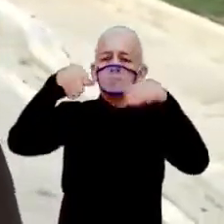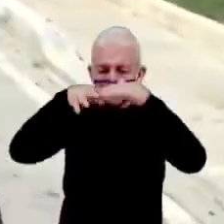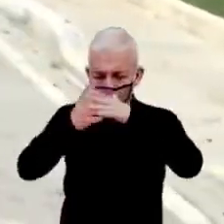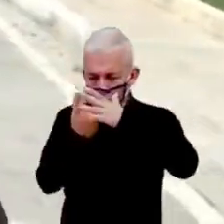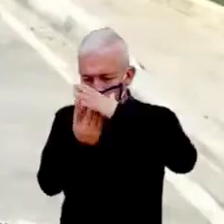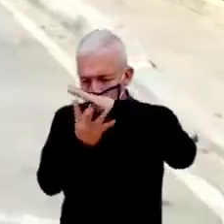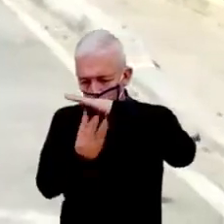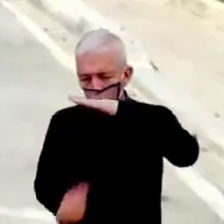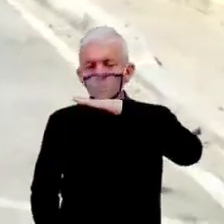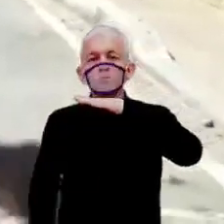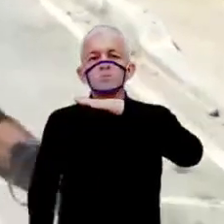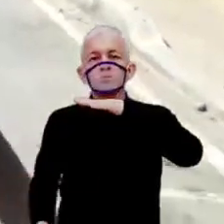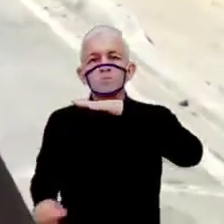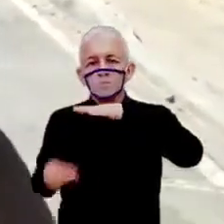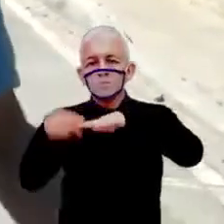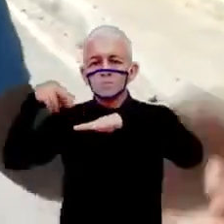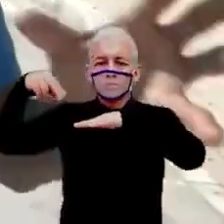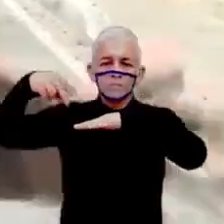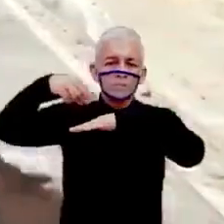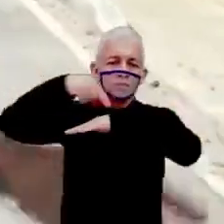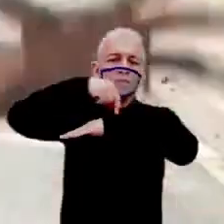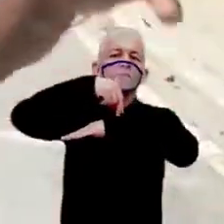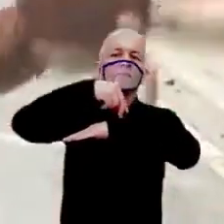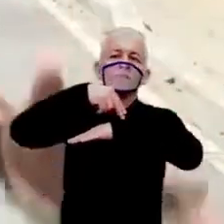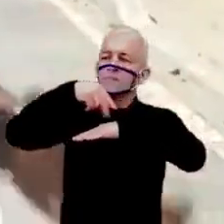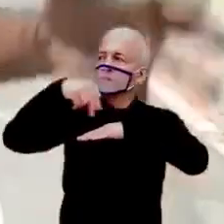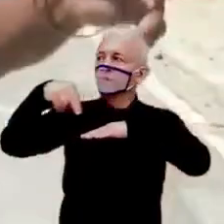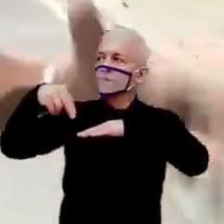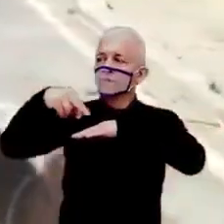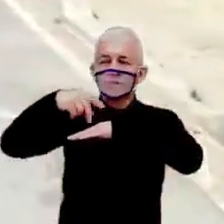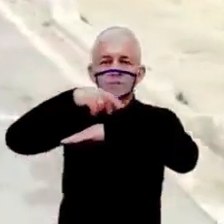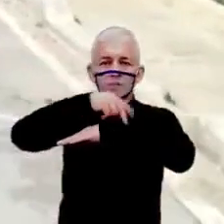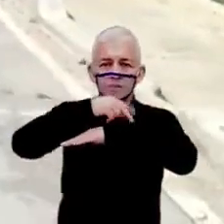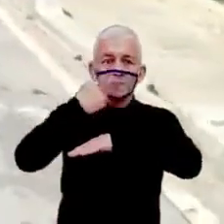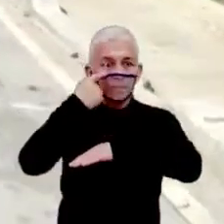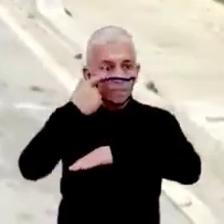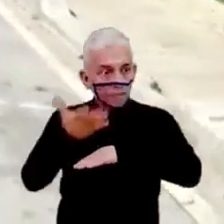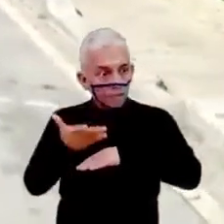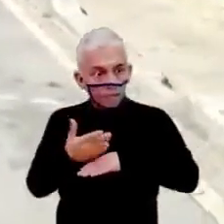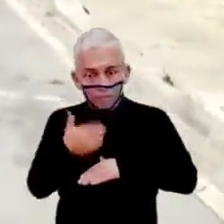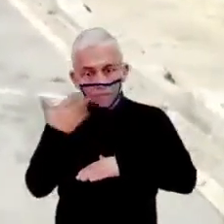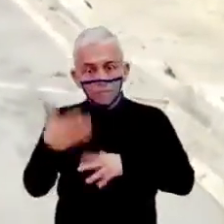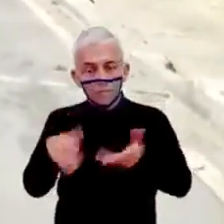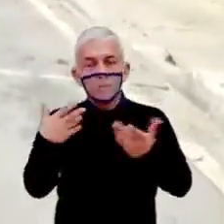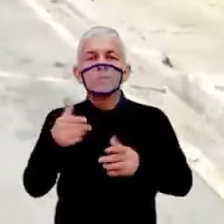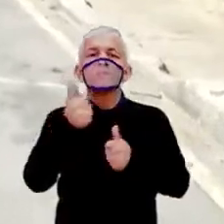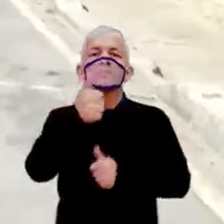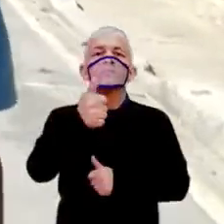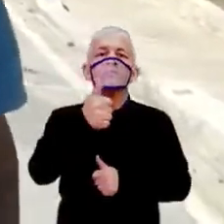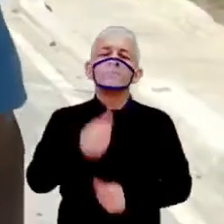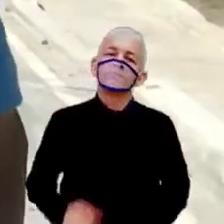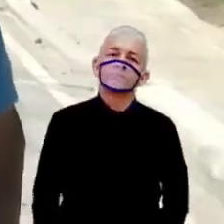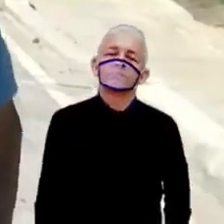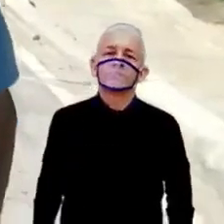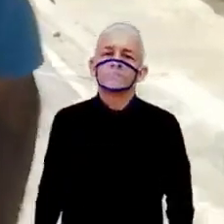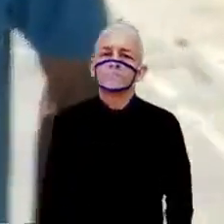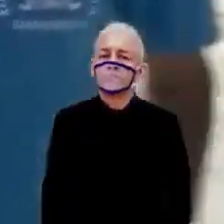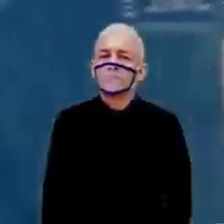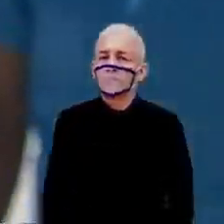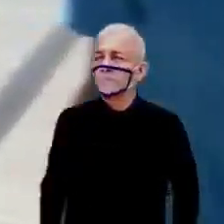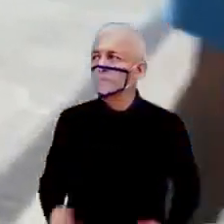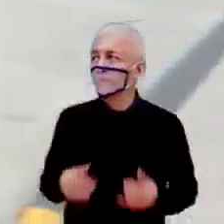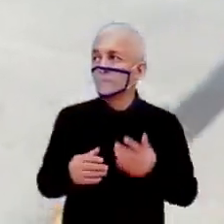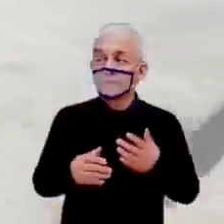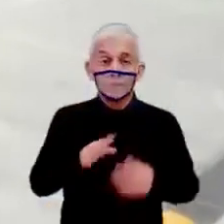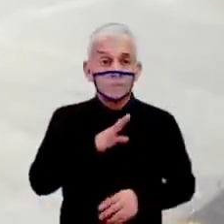escurrido. Nosotros pasamos ese torrencial aguacero haciendo el recibimiento de esta canalización. ¿La comunidad está